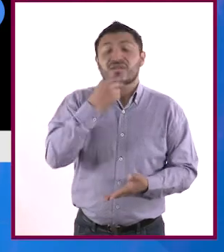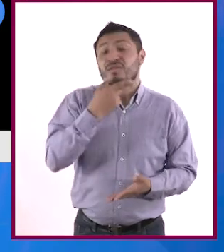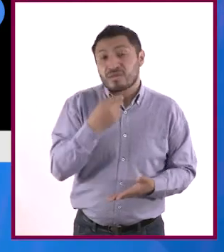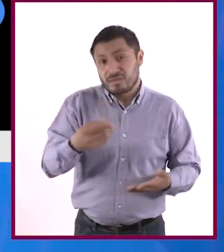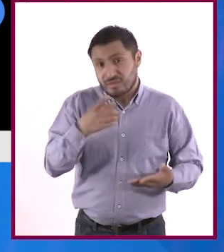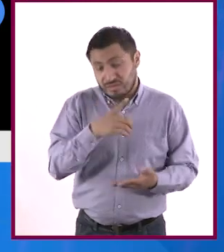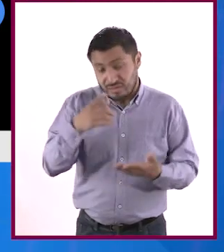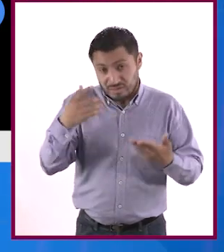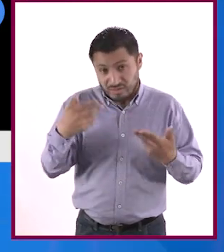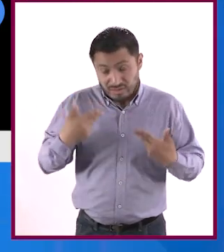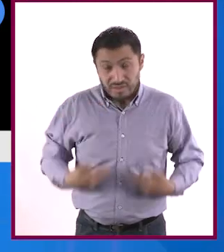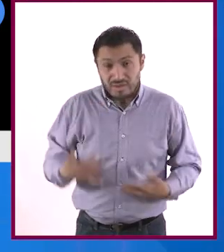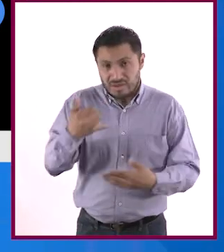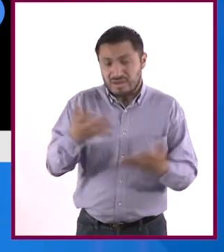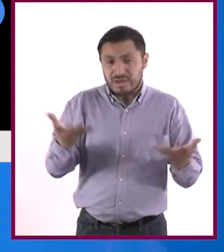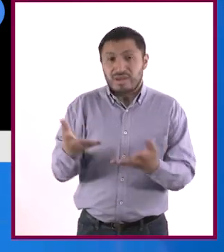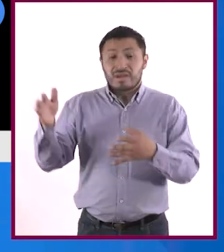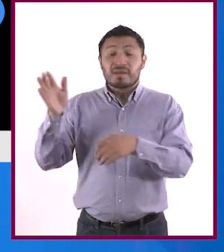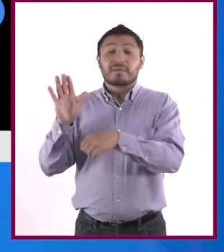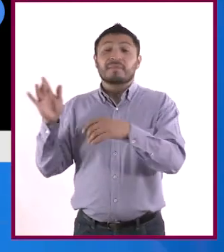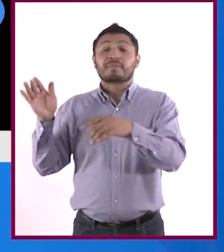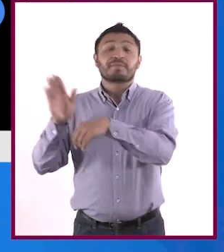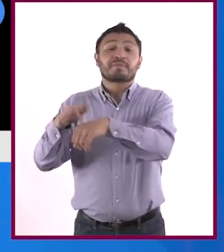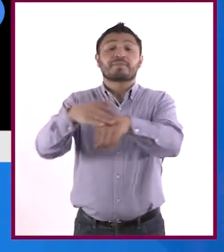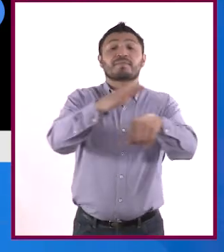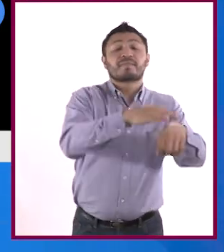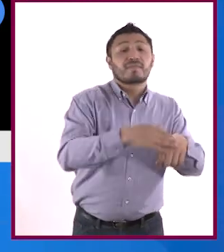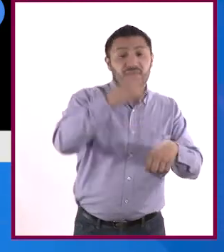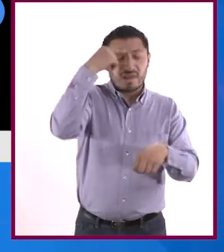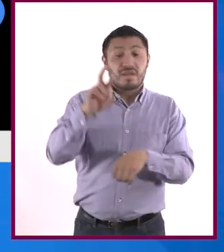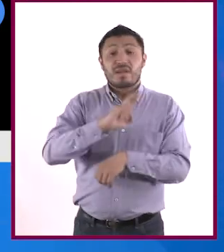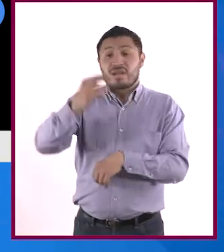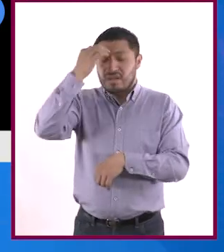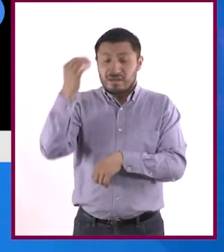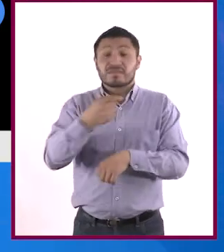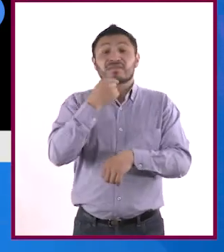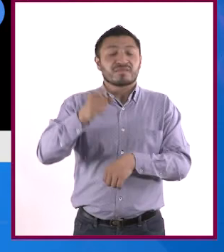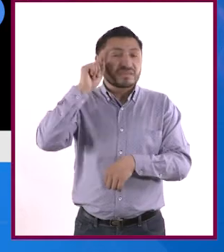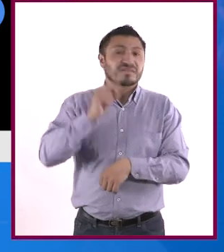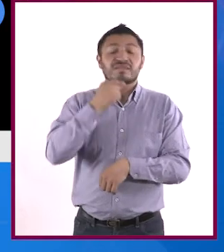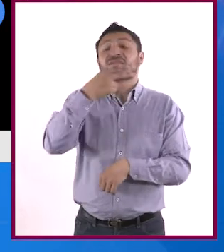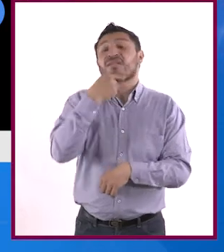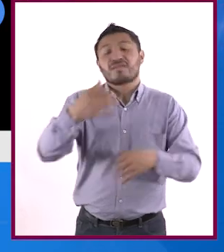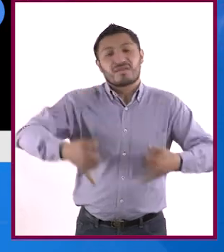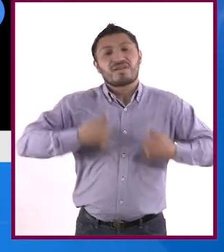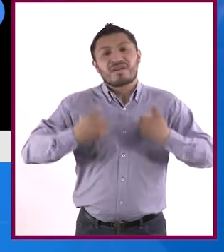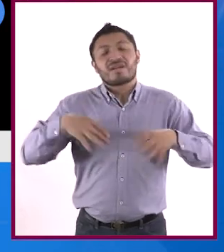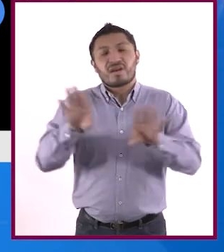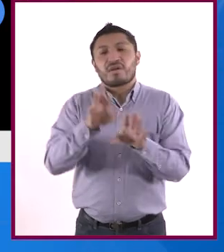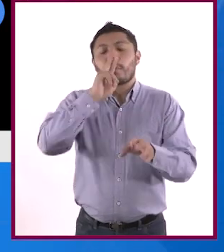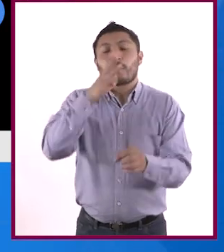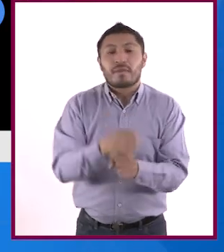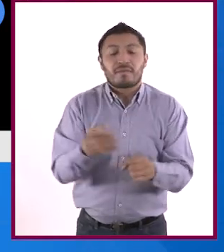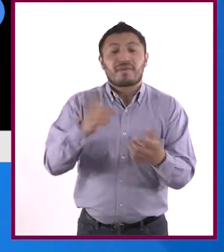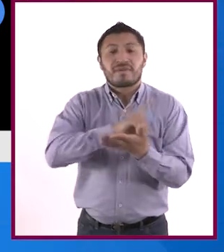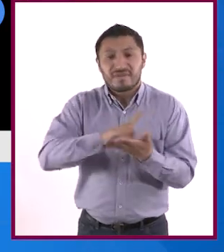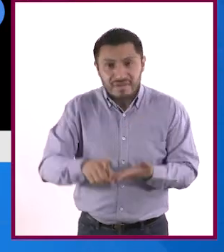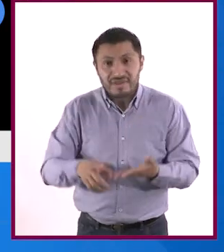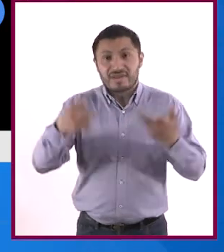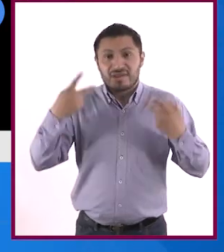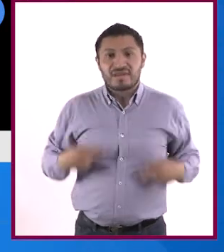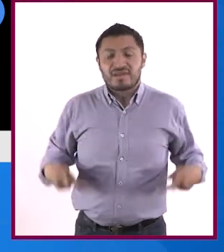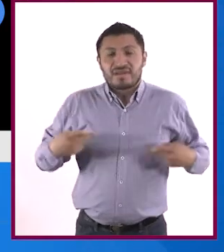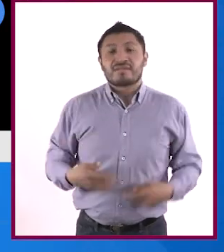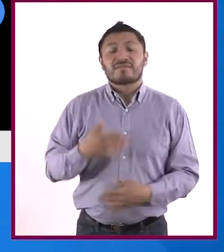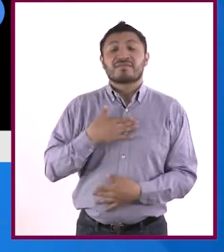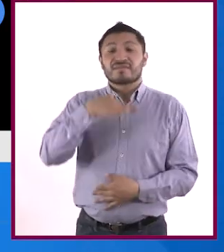hacer campañas de sensibilización para que reconozcamos a las niñas, a los niños y a los adolescentes como titulares de derechos, como personas